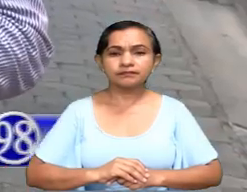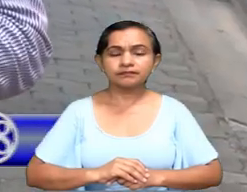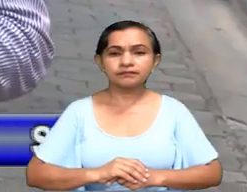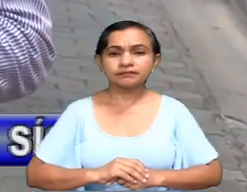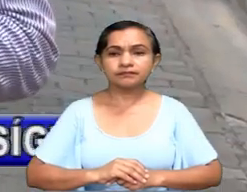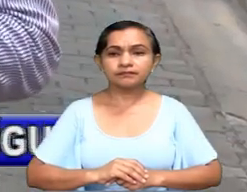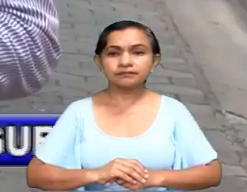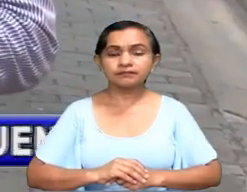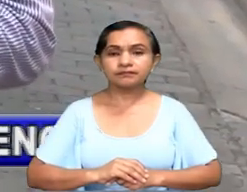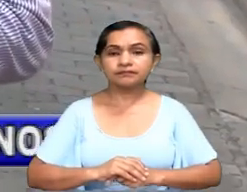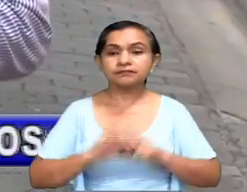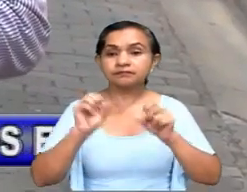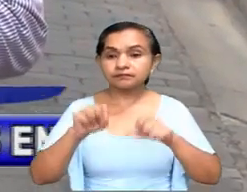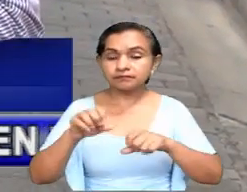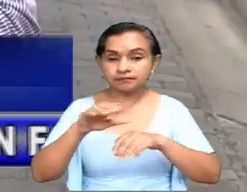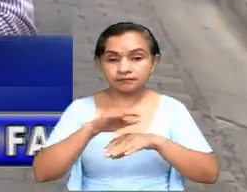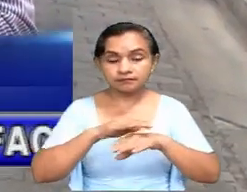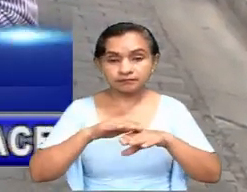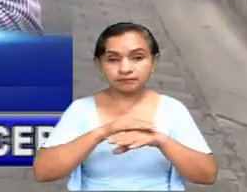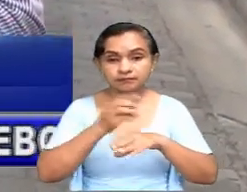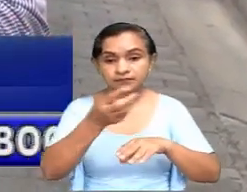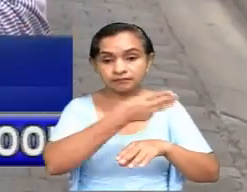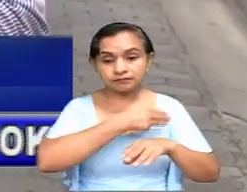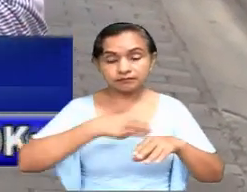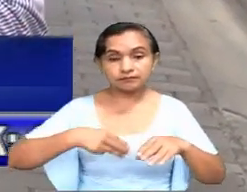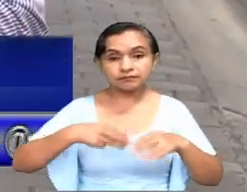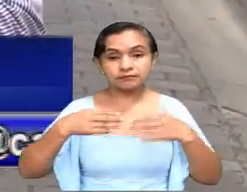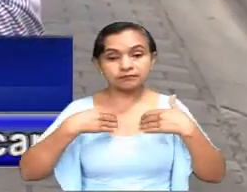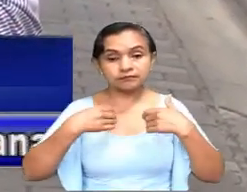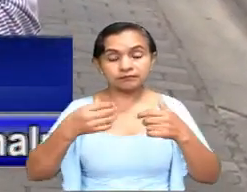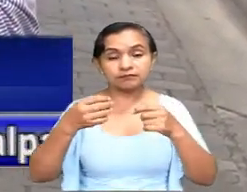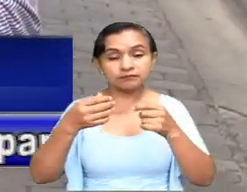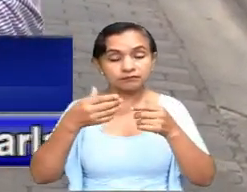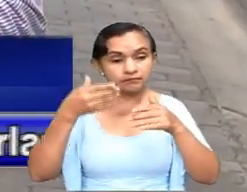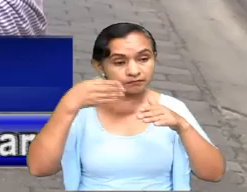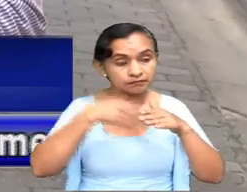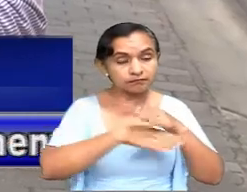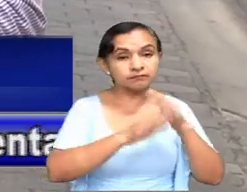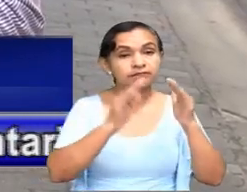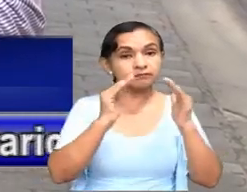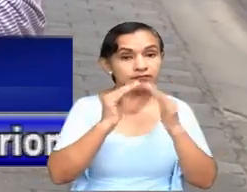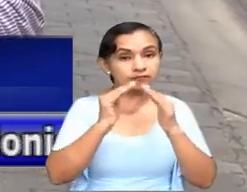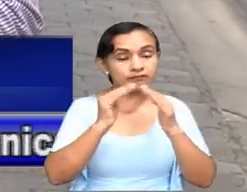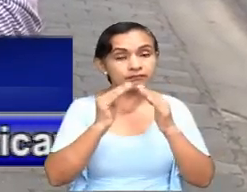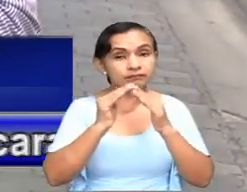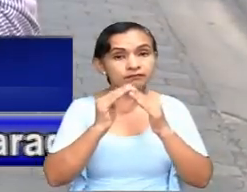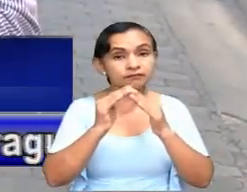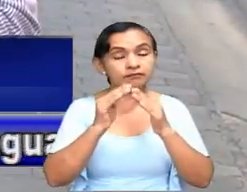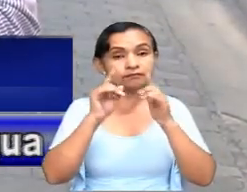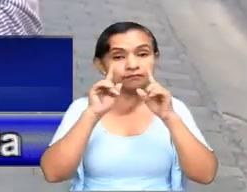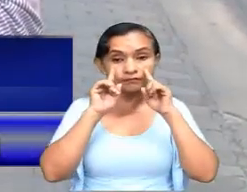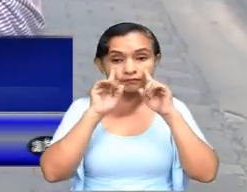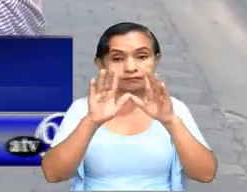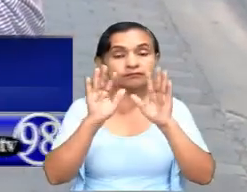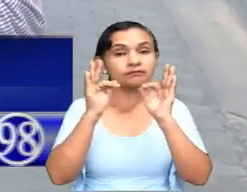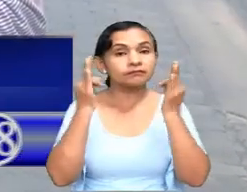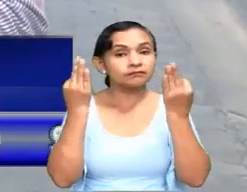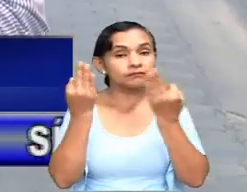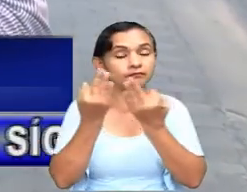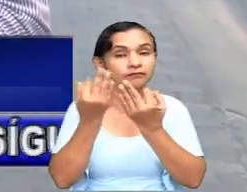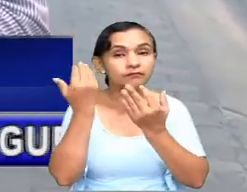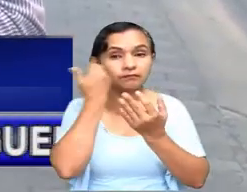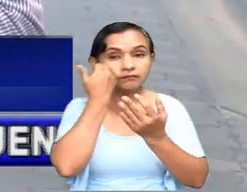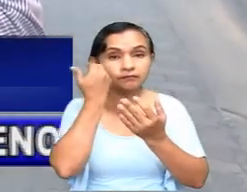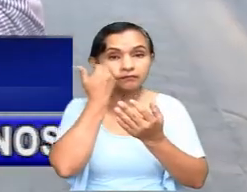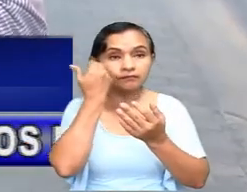Es permitirle a la brigada del Ministerio de Salud entrar a su hogar para fumigar. Le permitirá proteger a su familia de enfermedades